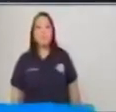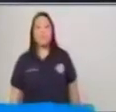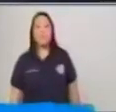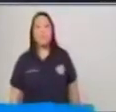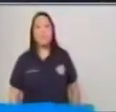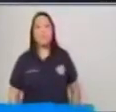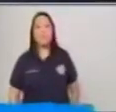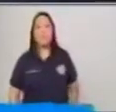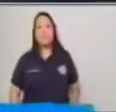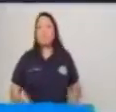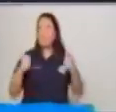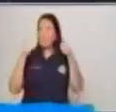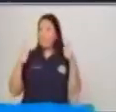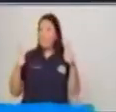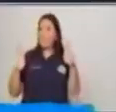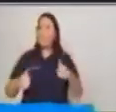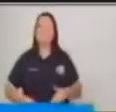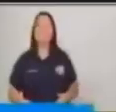Muy bien.